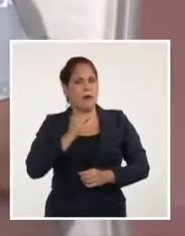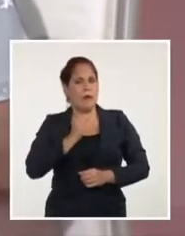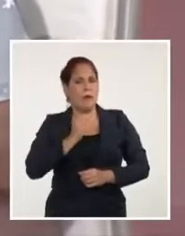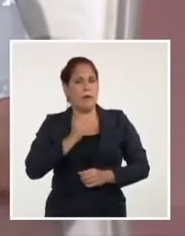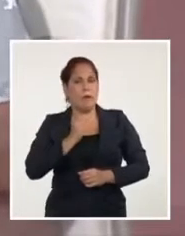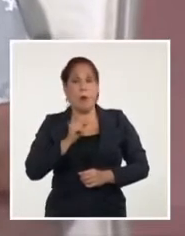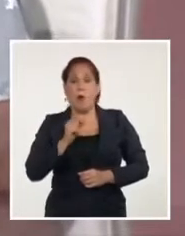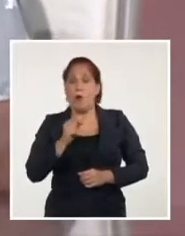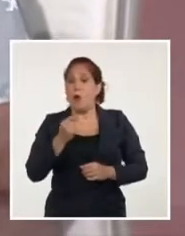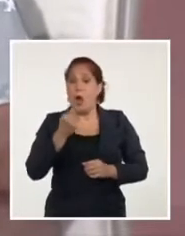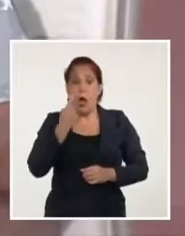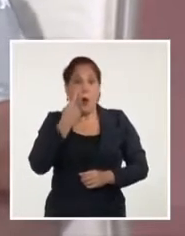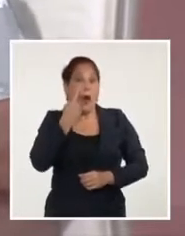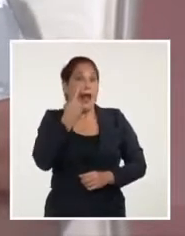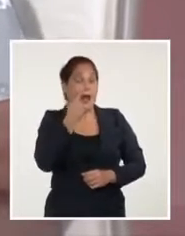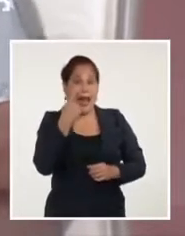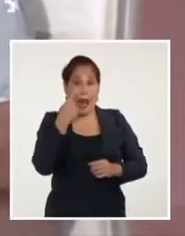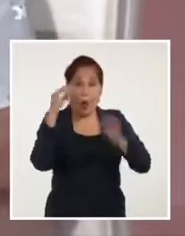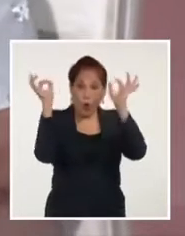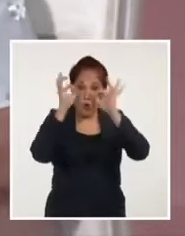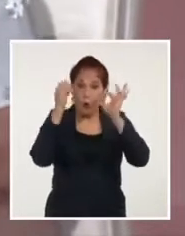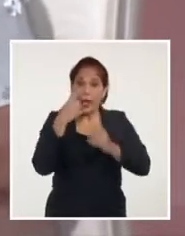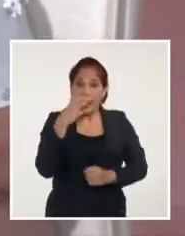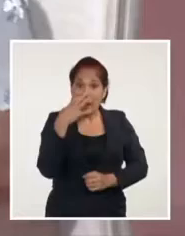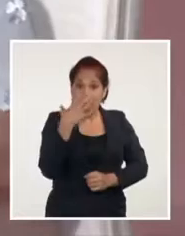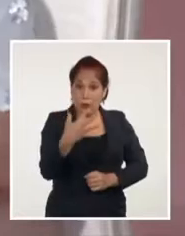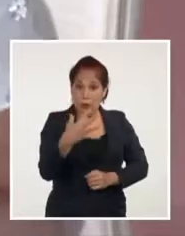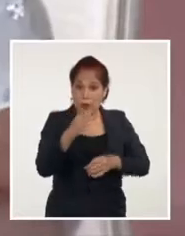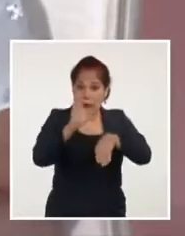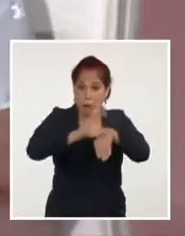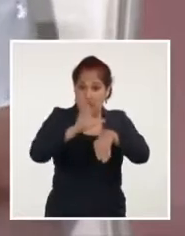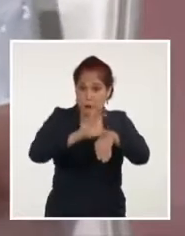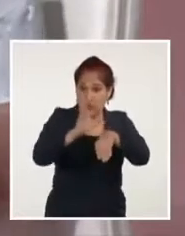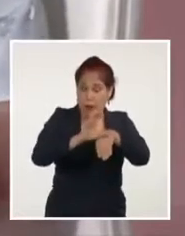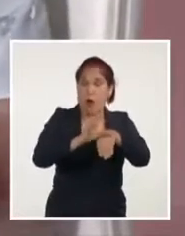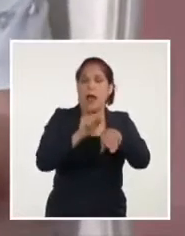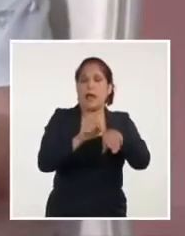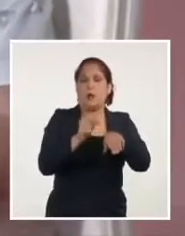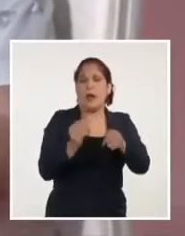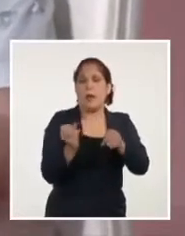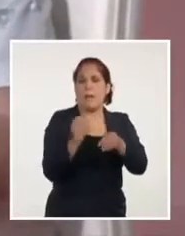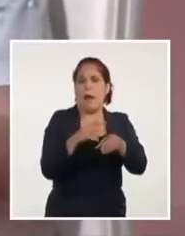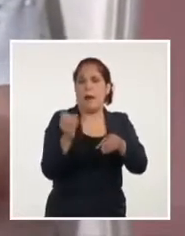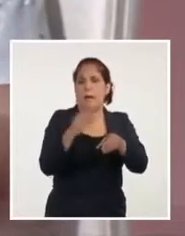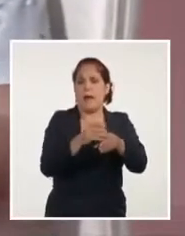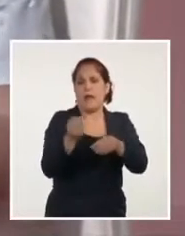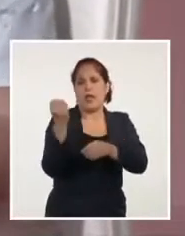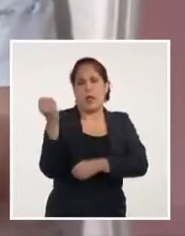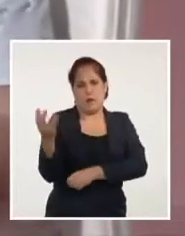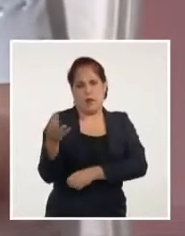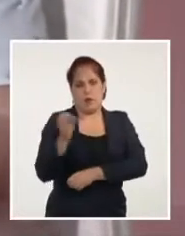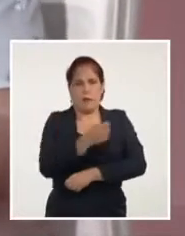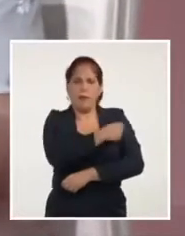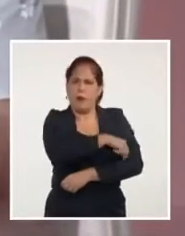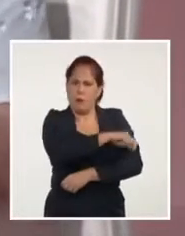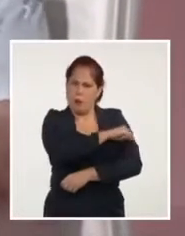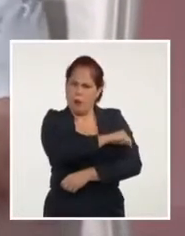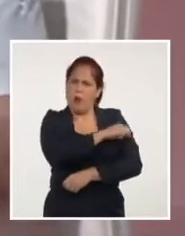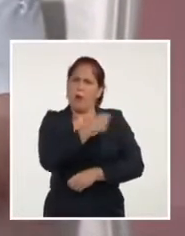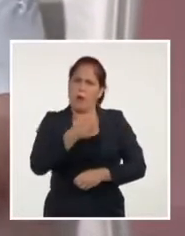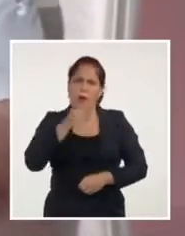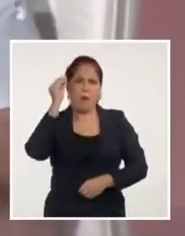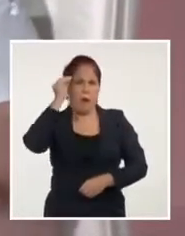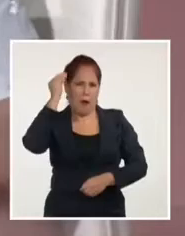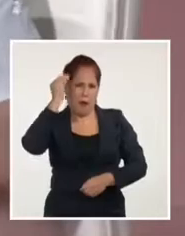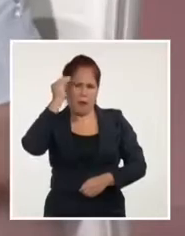cícnico visual en todo este elemento, pues es empleado en esta construcción. Es importante que la población aprenda, y eso